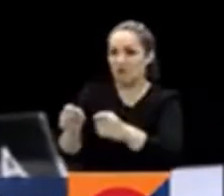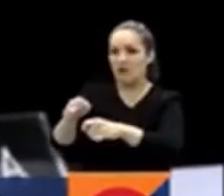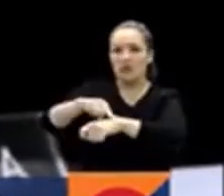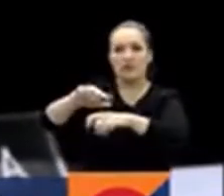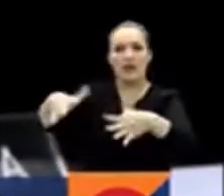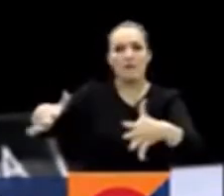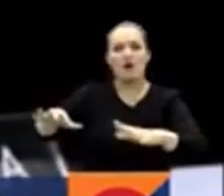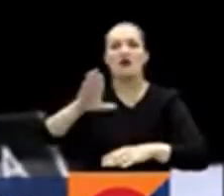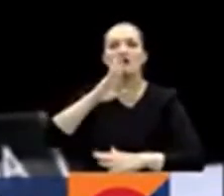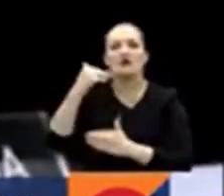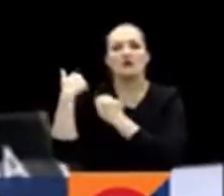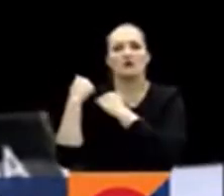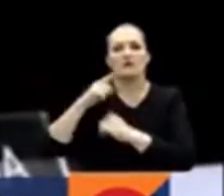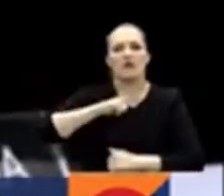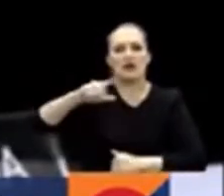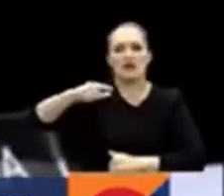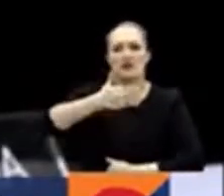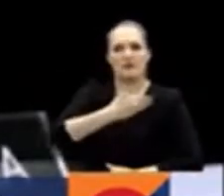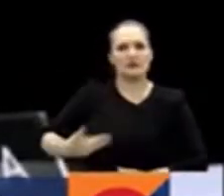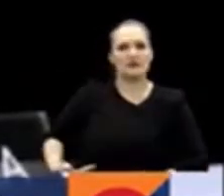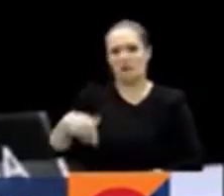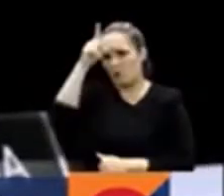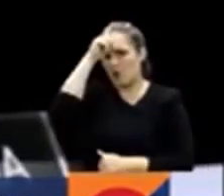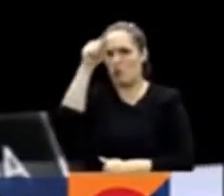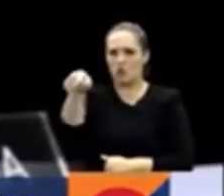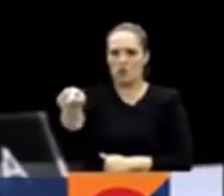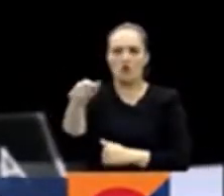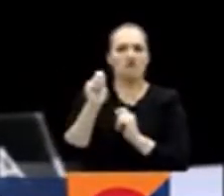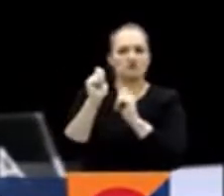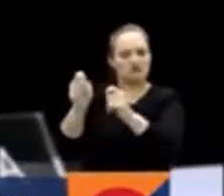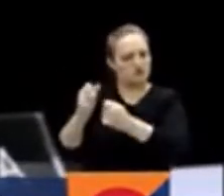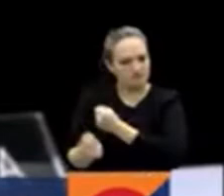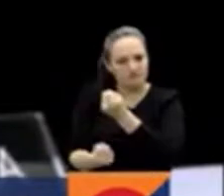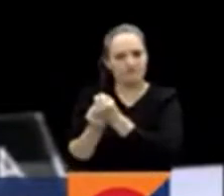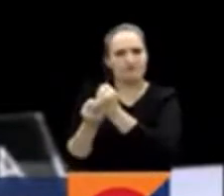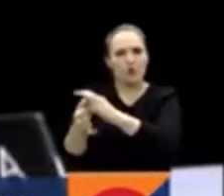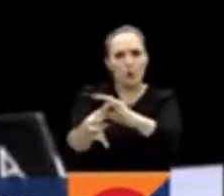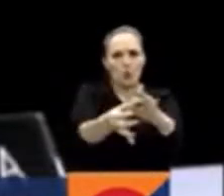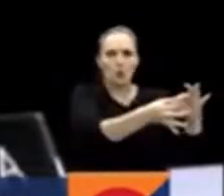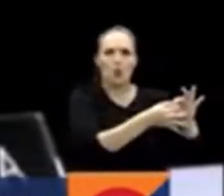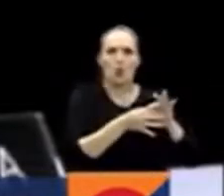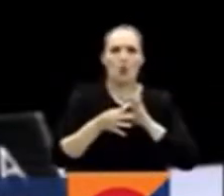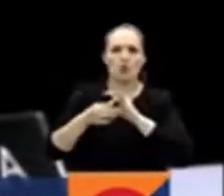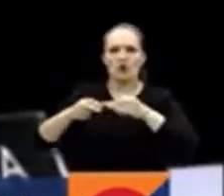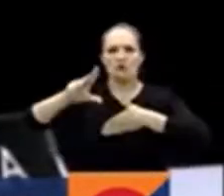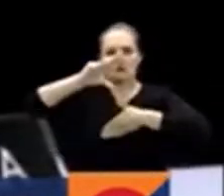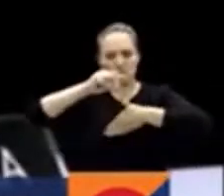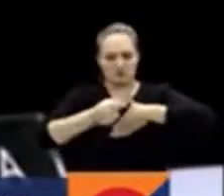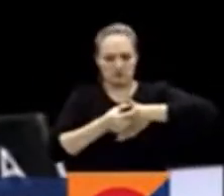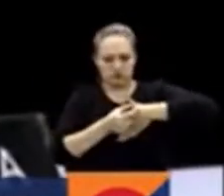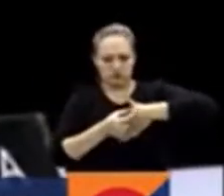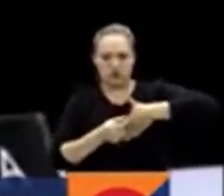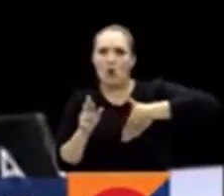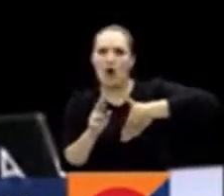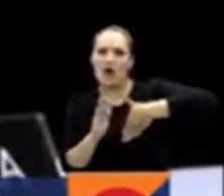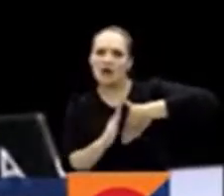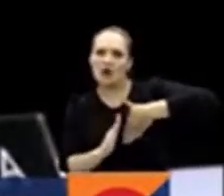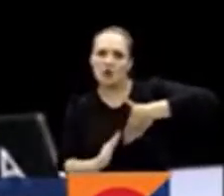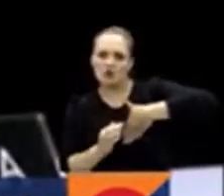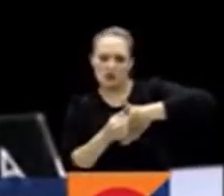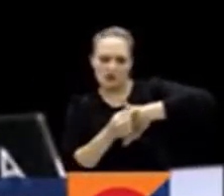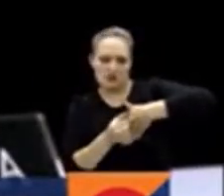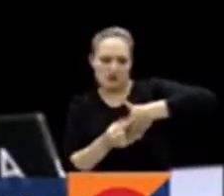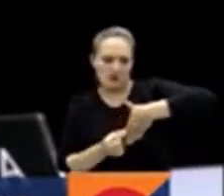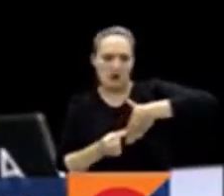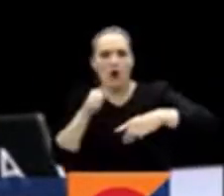tempore entrante del Perú para fortalecer la unidad de este bloque de integración subregional en